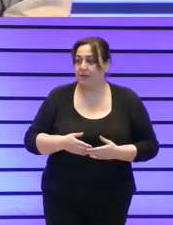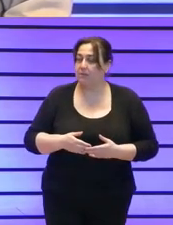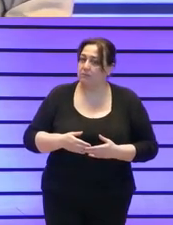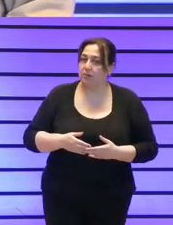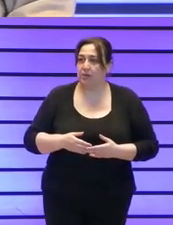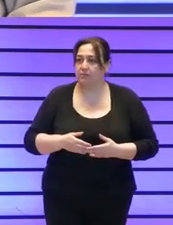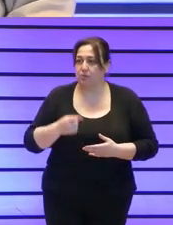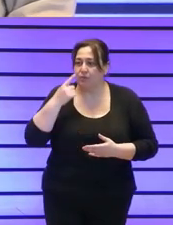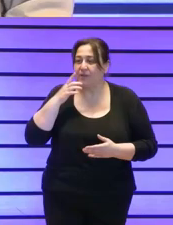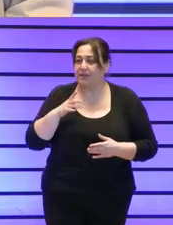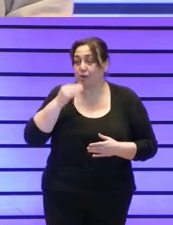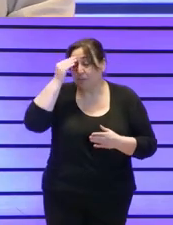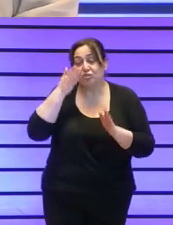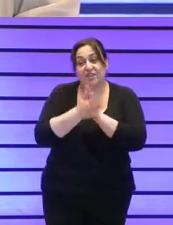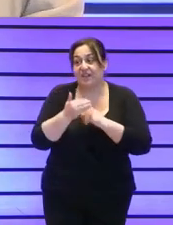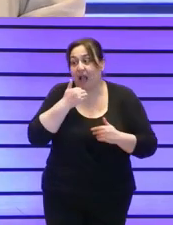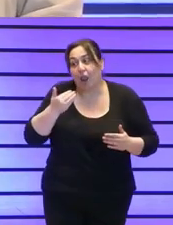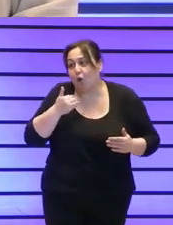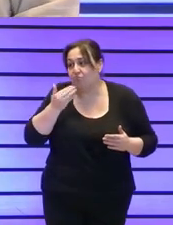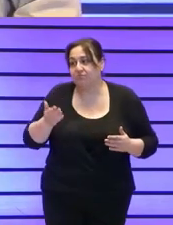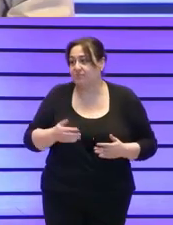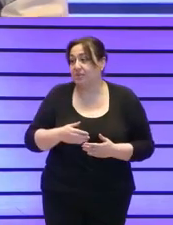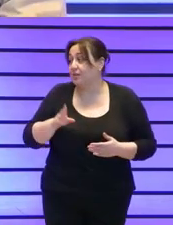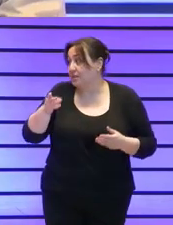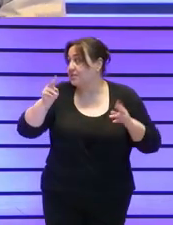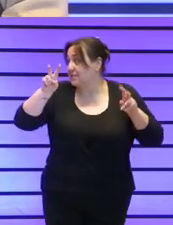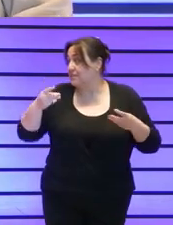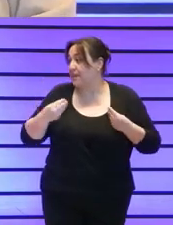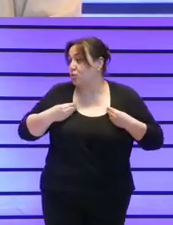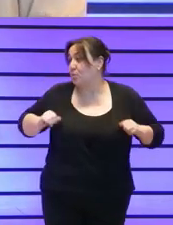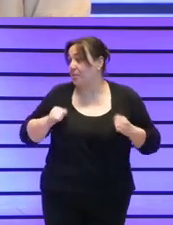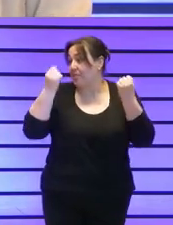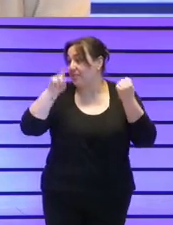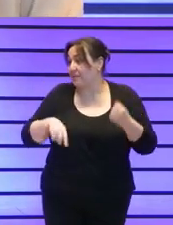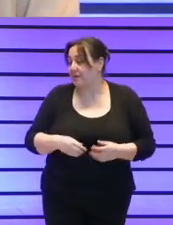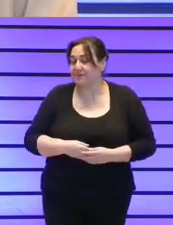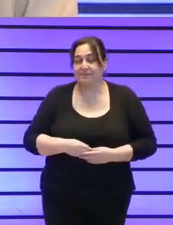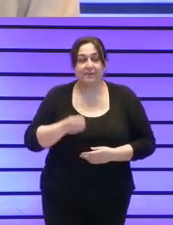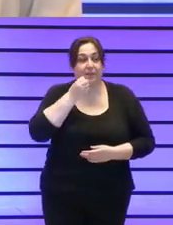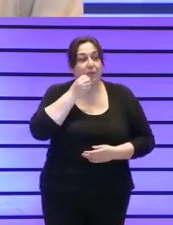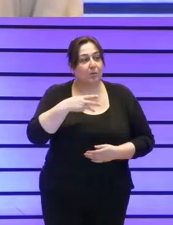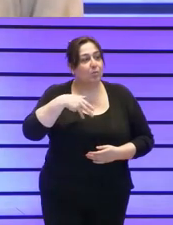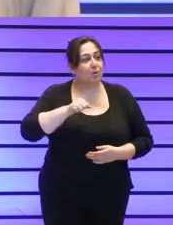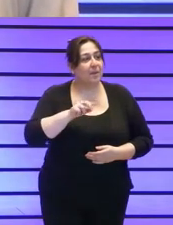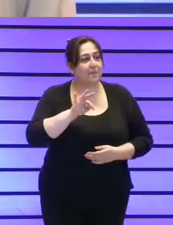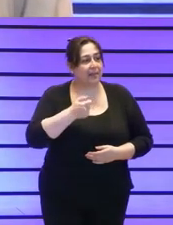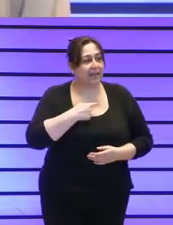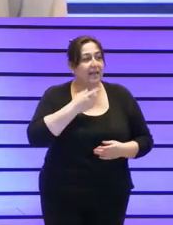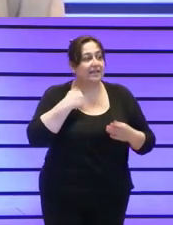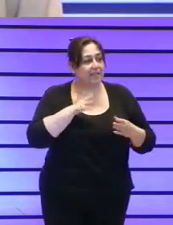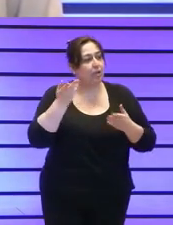Oye, por algo será. Es una cuestión de supervivencia también. Muy bien, Marta. Ya nos has metido en tu